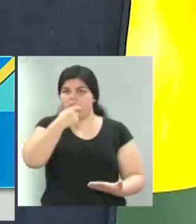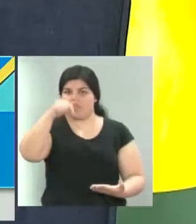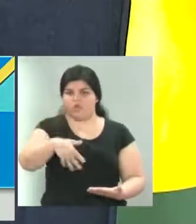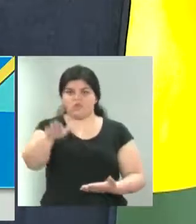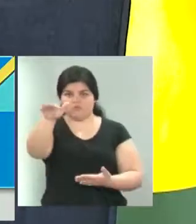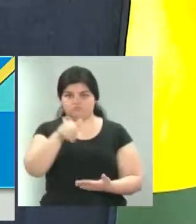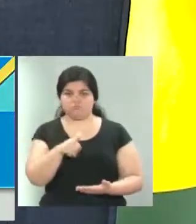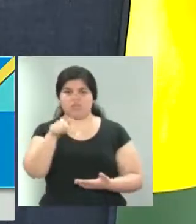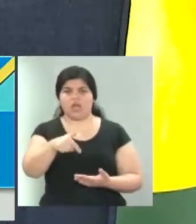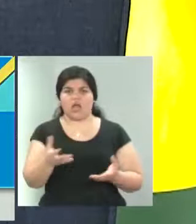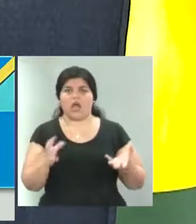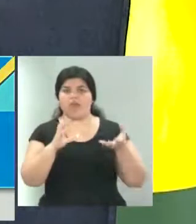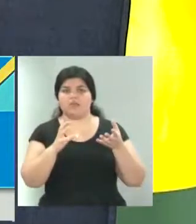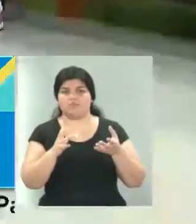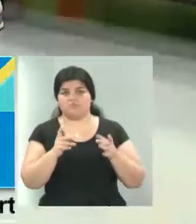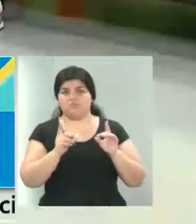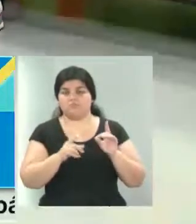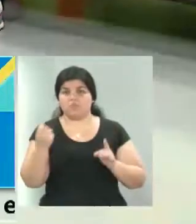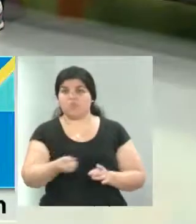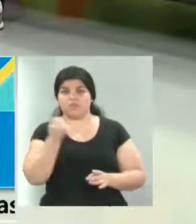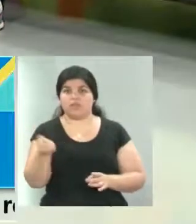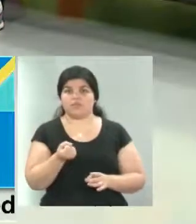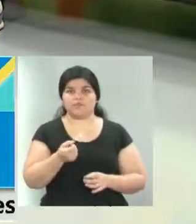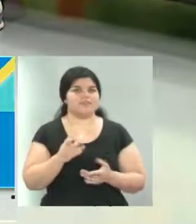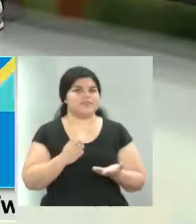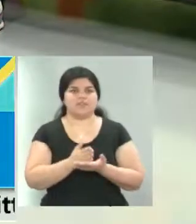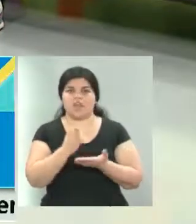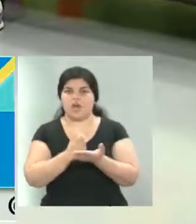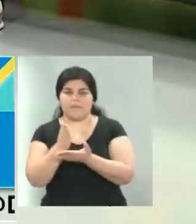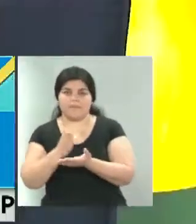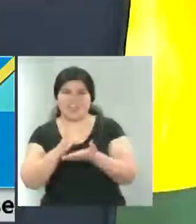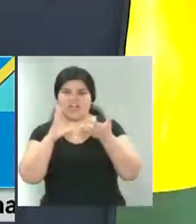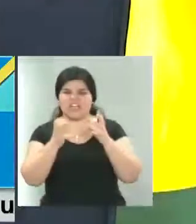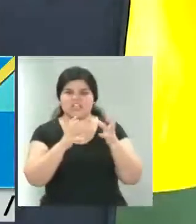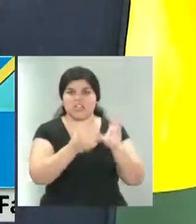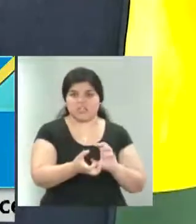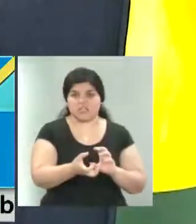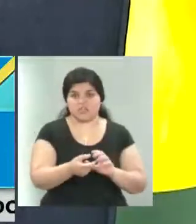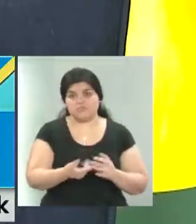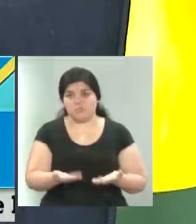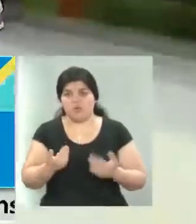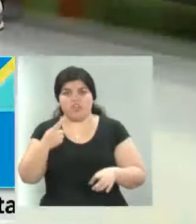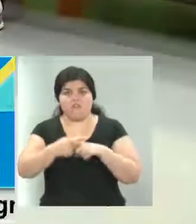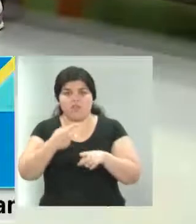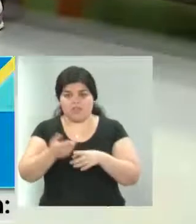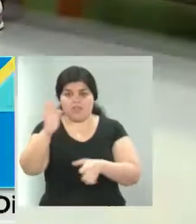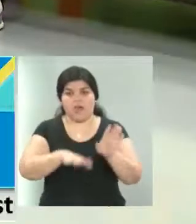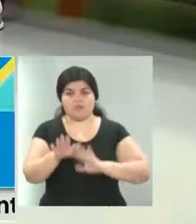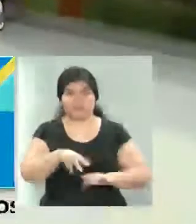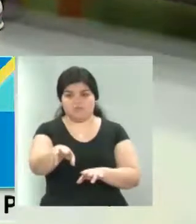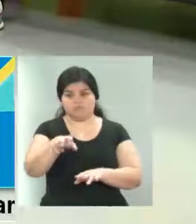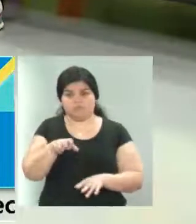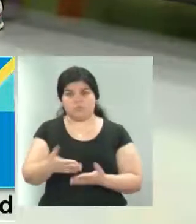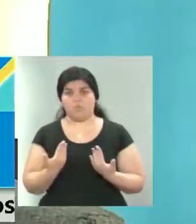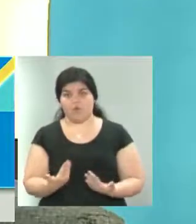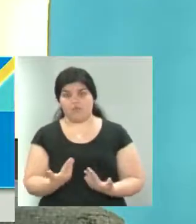que reconocer que hay crisis, estos eventos nos generan siempre una posibilidad para mucha gente que trabaja con el turismo. Uh-huh. Bien, pero vos